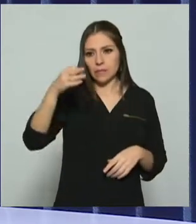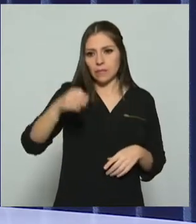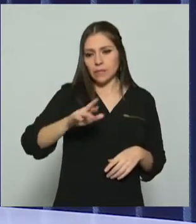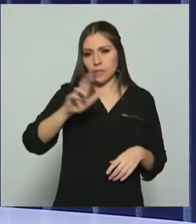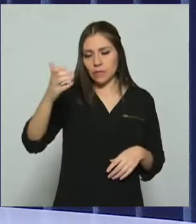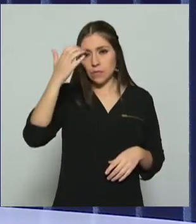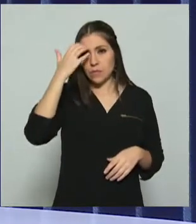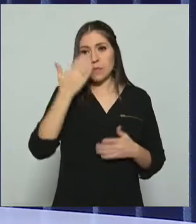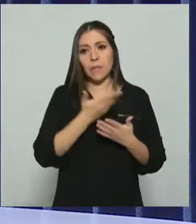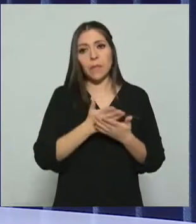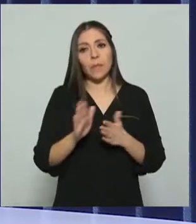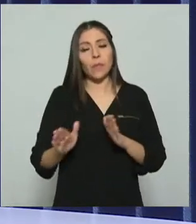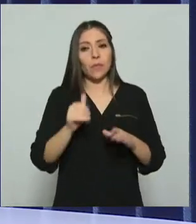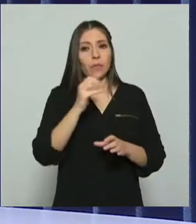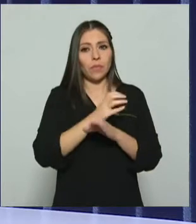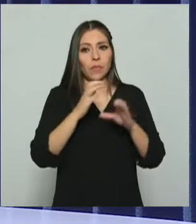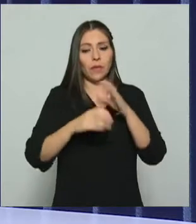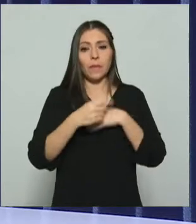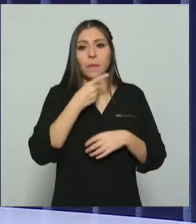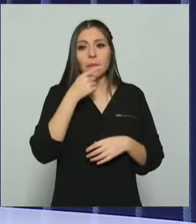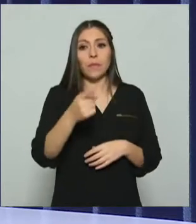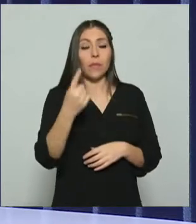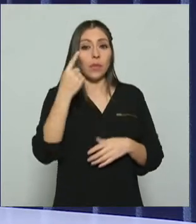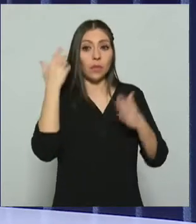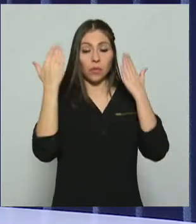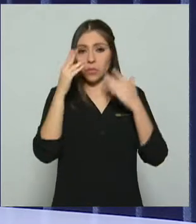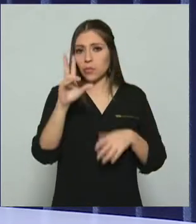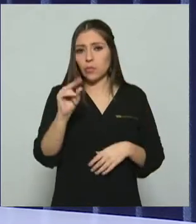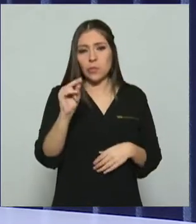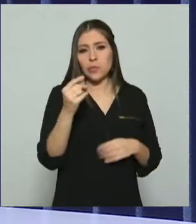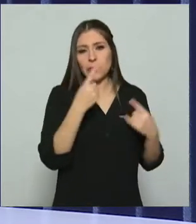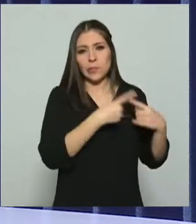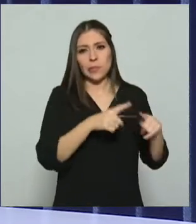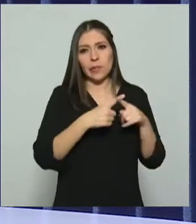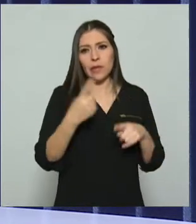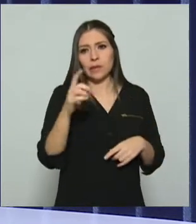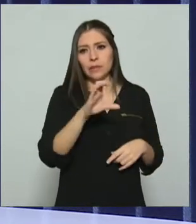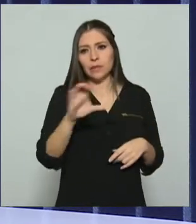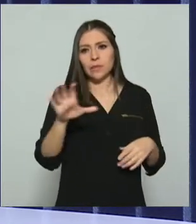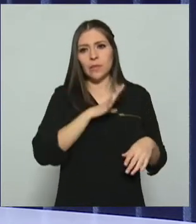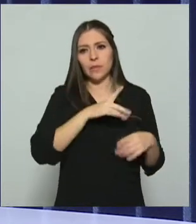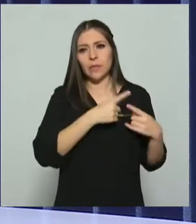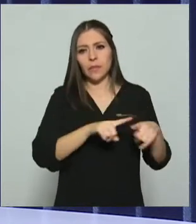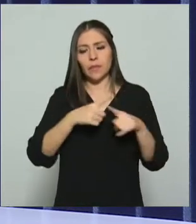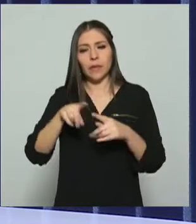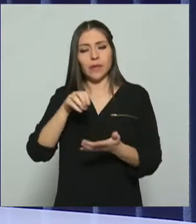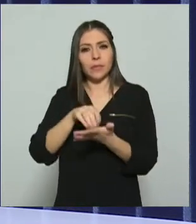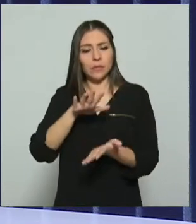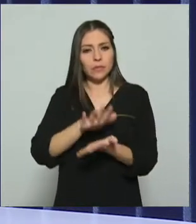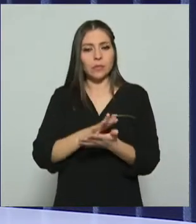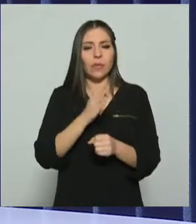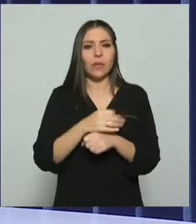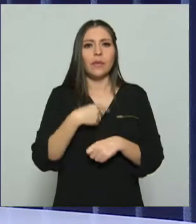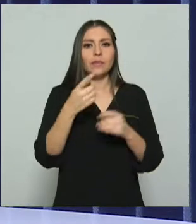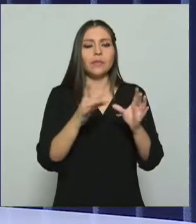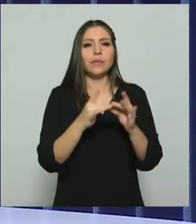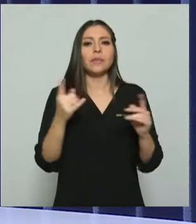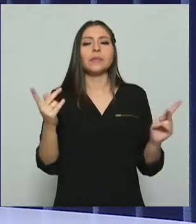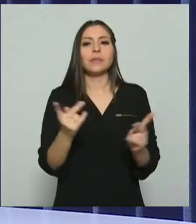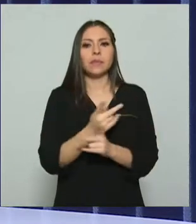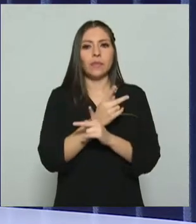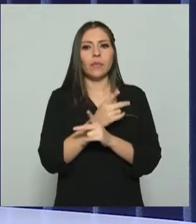déjeme decirle un dato. No es una estudiante, son más de 100 casos los registrados y en este momento pues le voy a decir lo que está